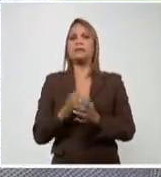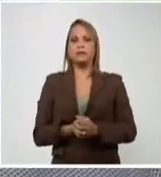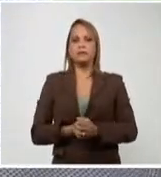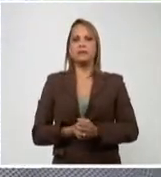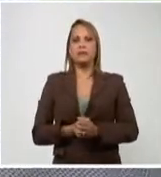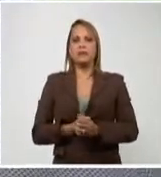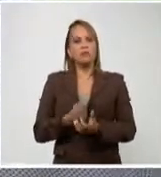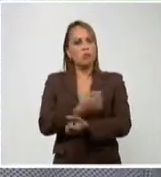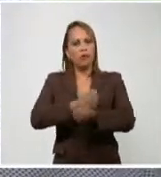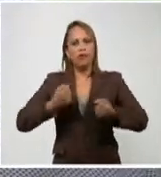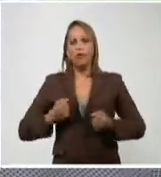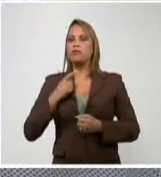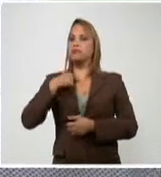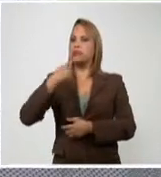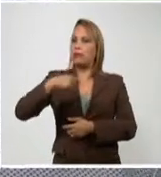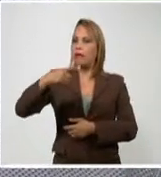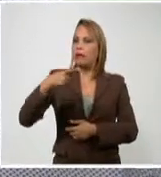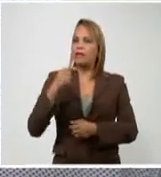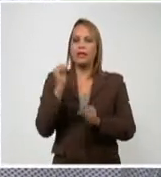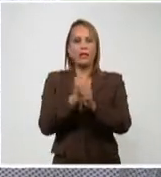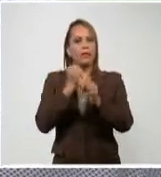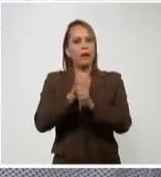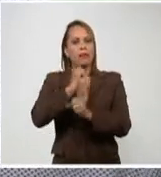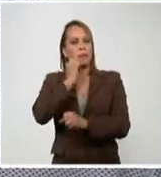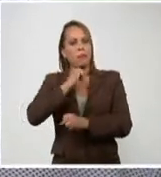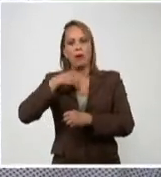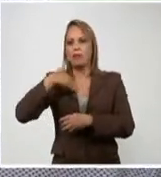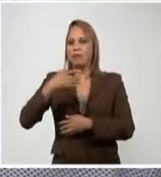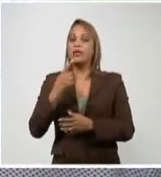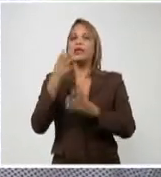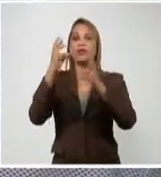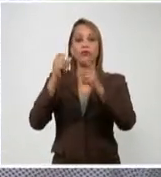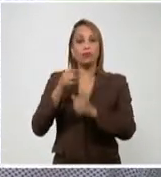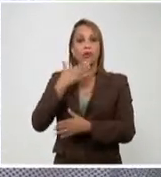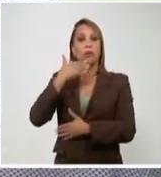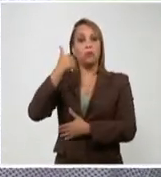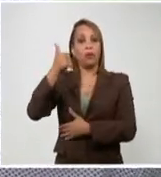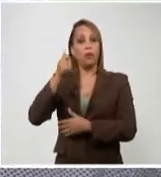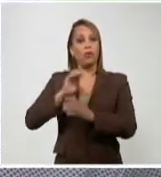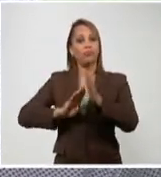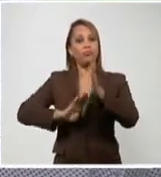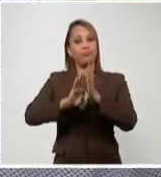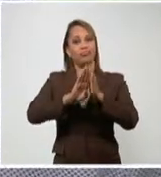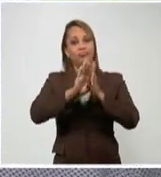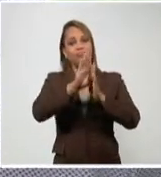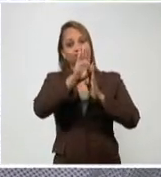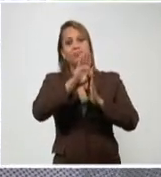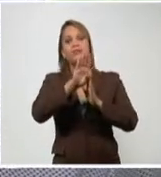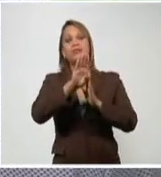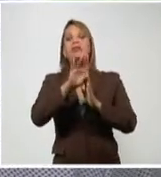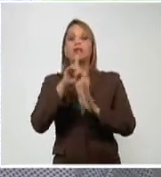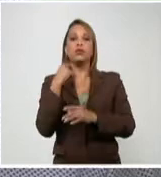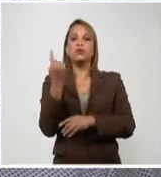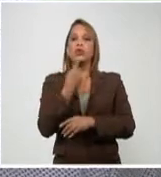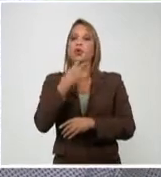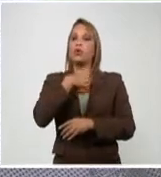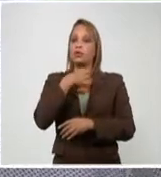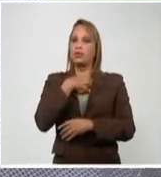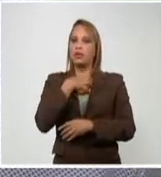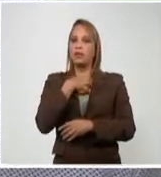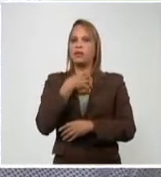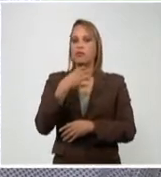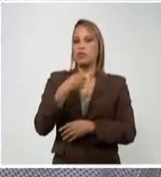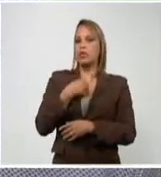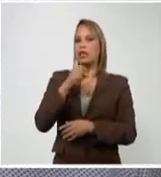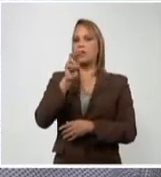y con esfuerzo cada día, teniendo el resultado que el país necesita y que necesitamos todos, porque tengo 32 trabajadores